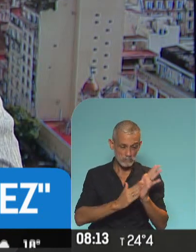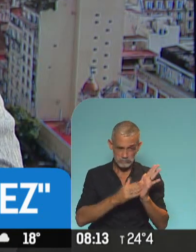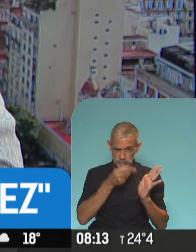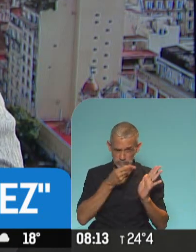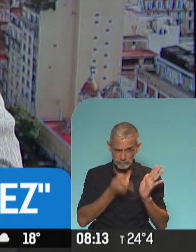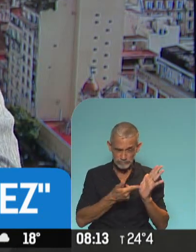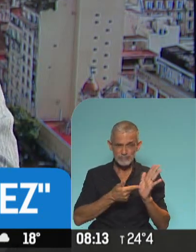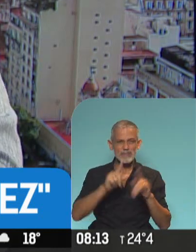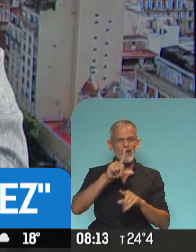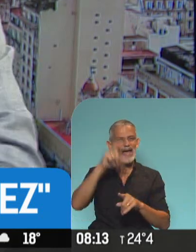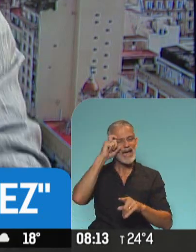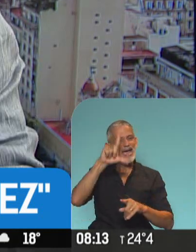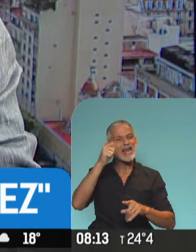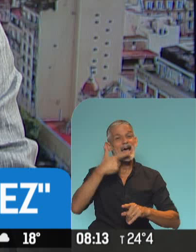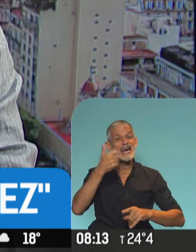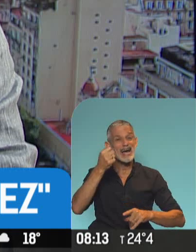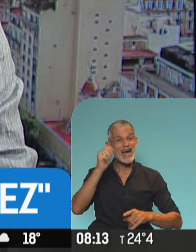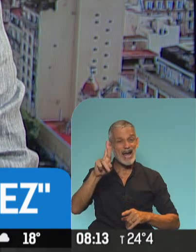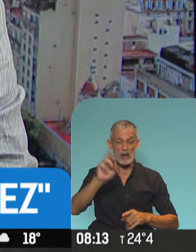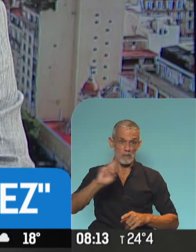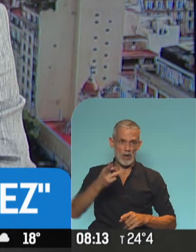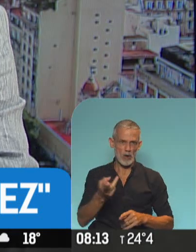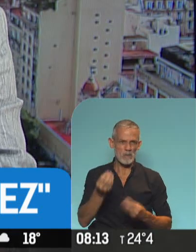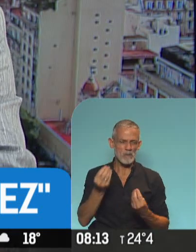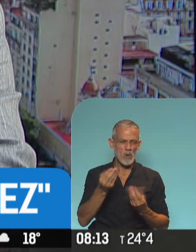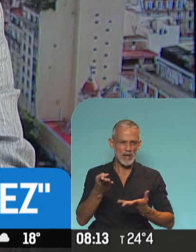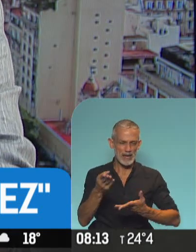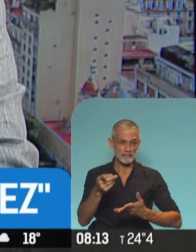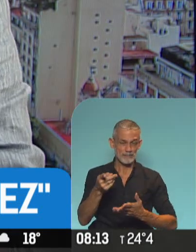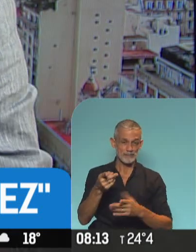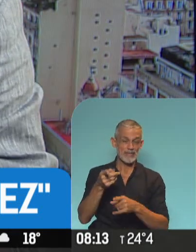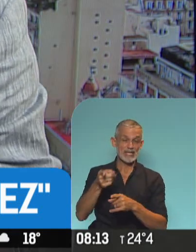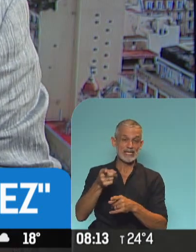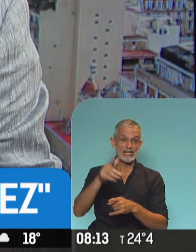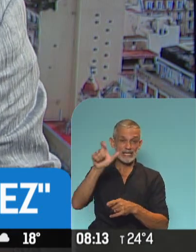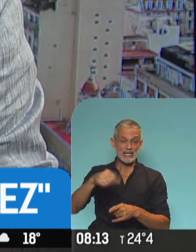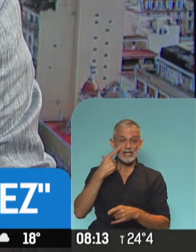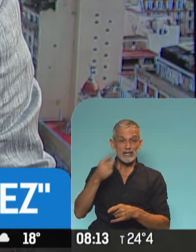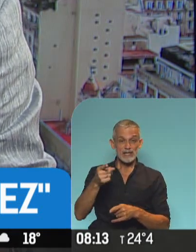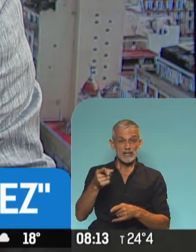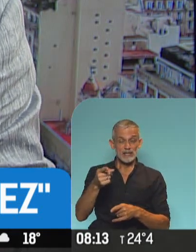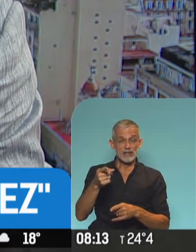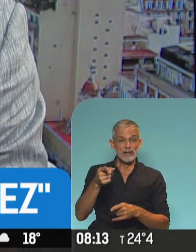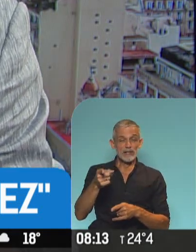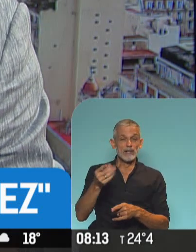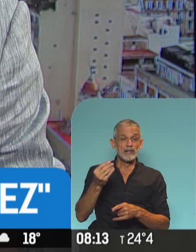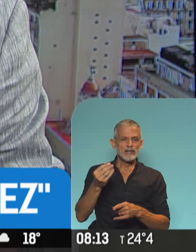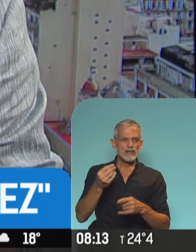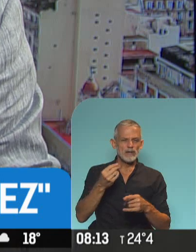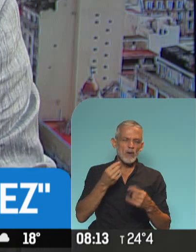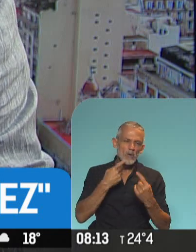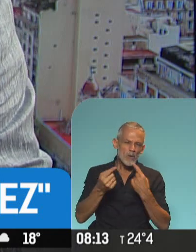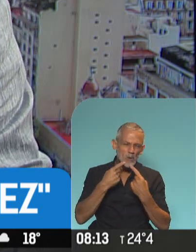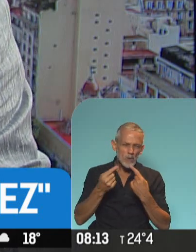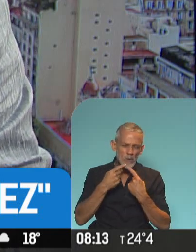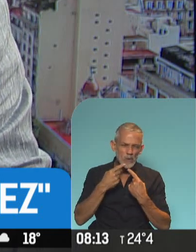Y en el caso de Eláscar todavía es más grave, porque en el caso de Eláscar en su indagatoria contó